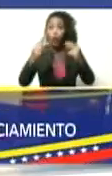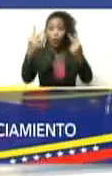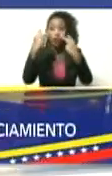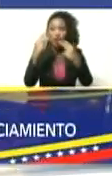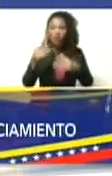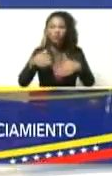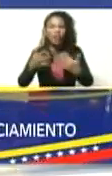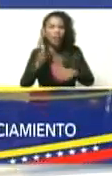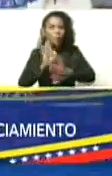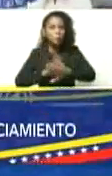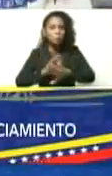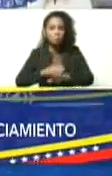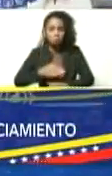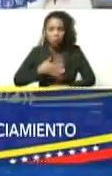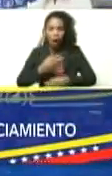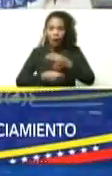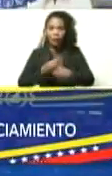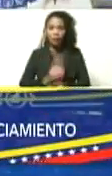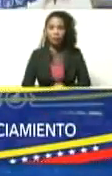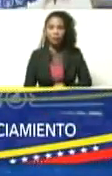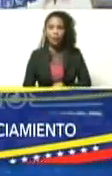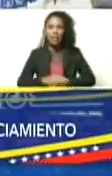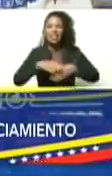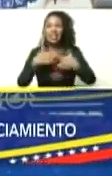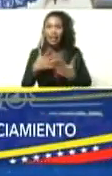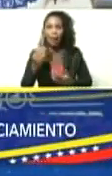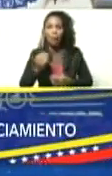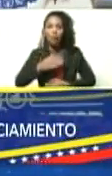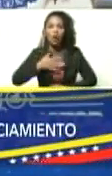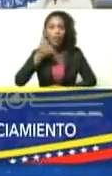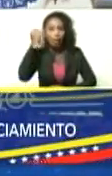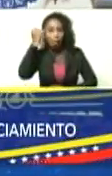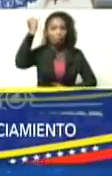hacer, qué me podía inventar yo.